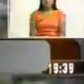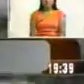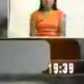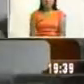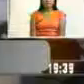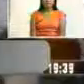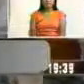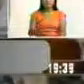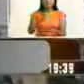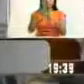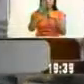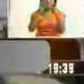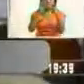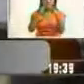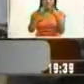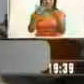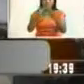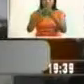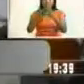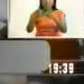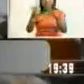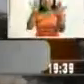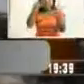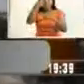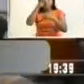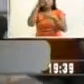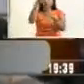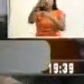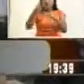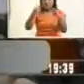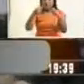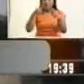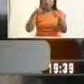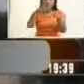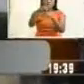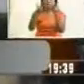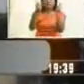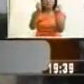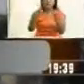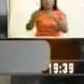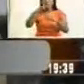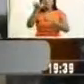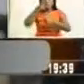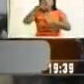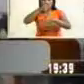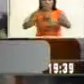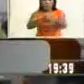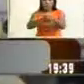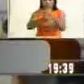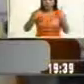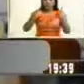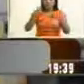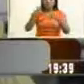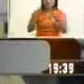modernos, de reacción, que nos tiene que servir para interceptar las avionetas que mueven el narcotráfico. Se potencia